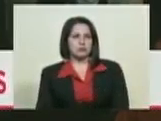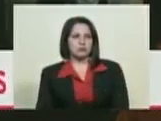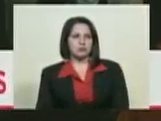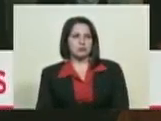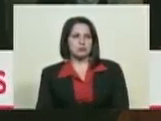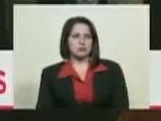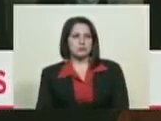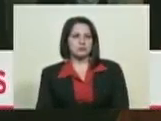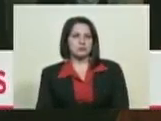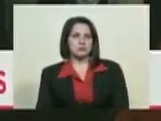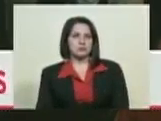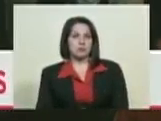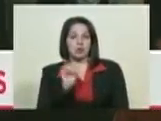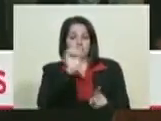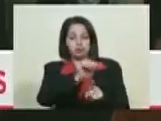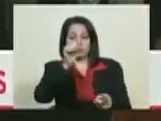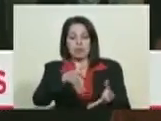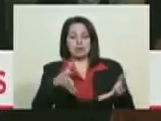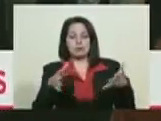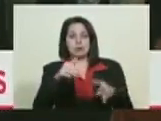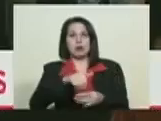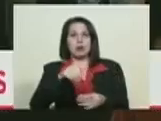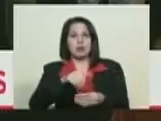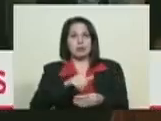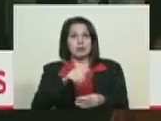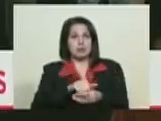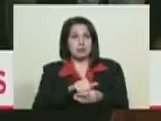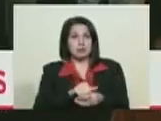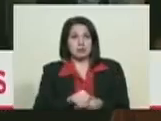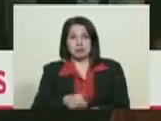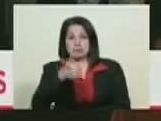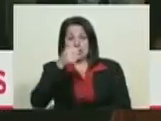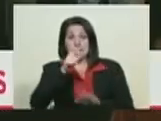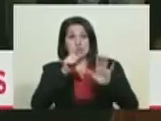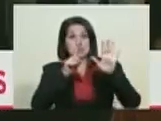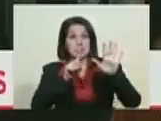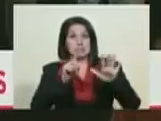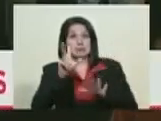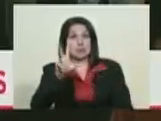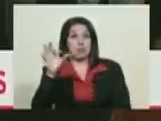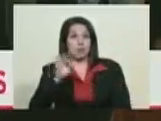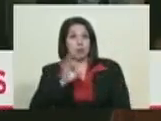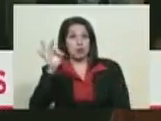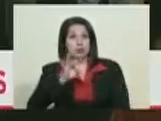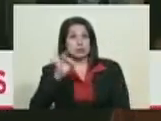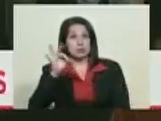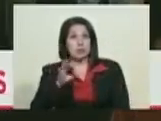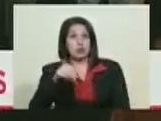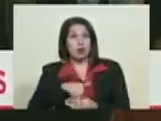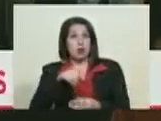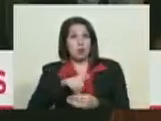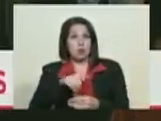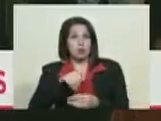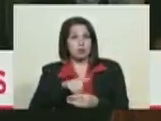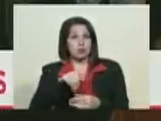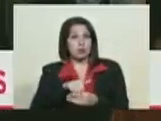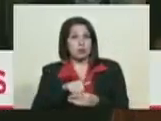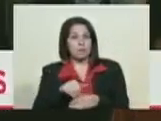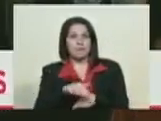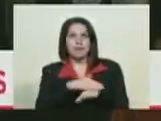Una paliza electoral, más del 63% de los votos,